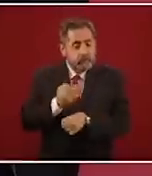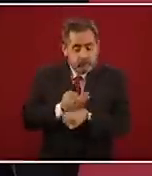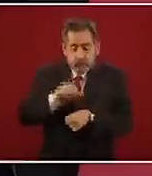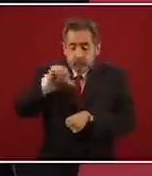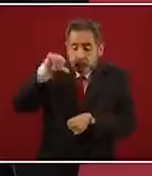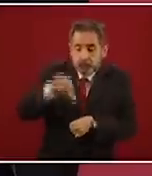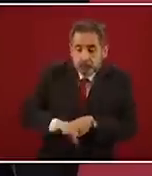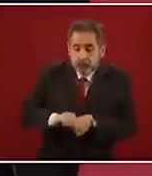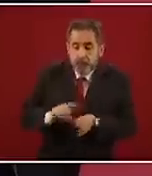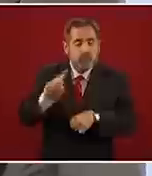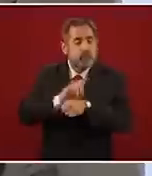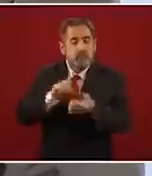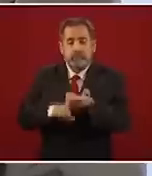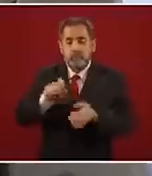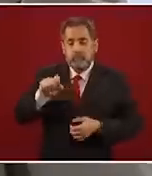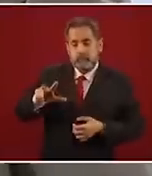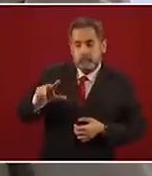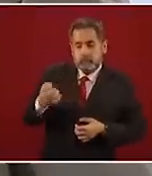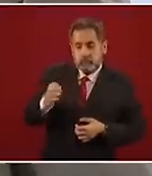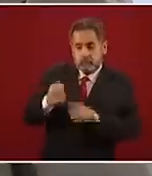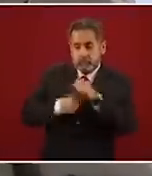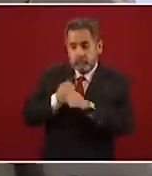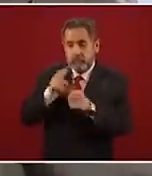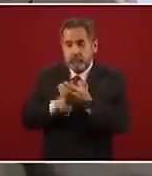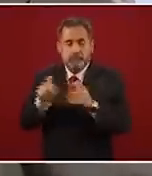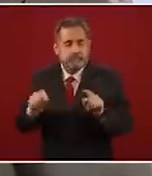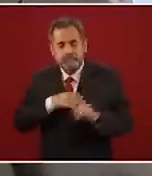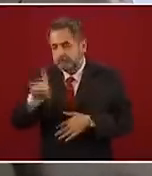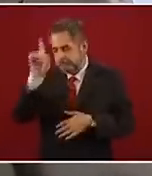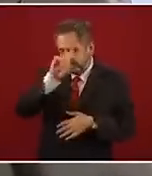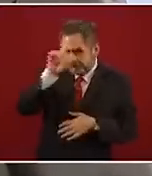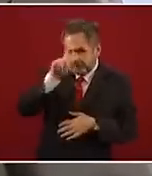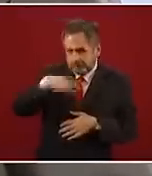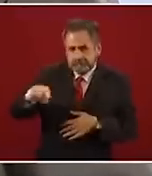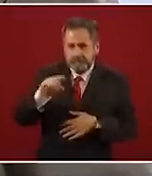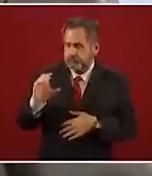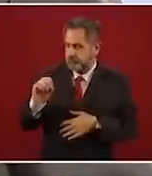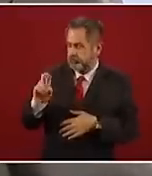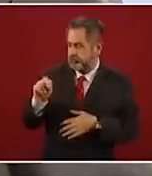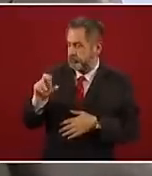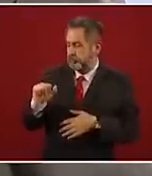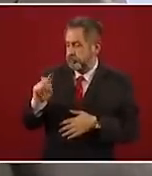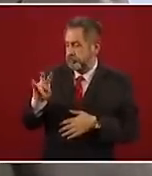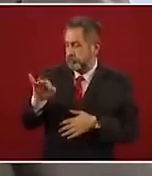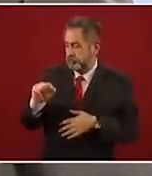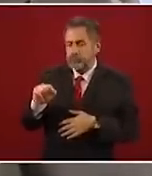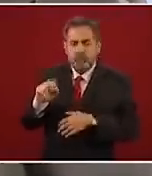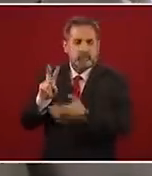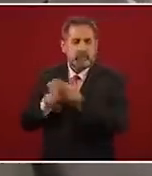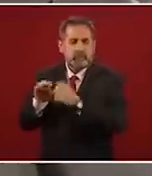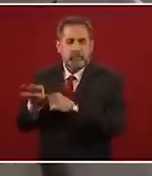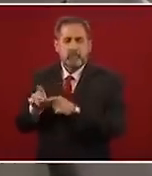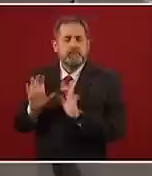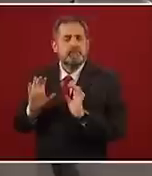ahorita, hoy, 28 de enero de 2020, sugiere que el coronavirus 2019, el nuevo coronavirus,